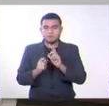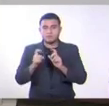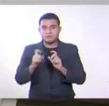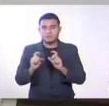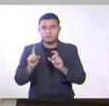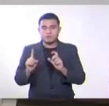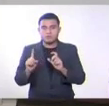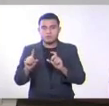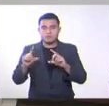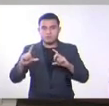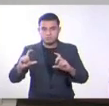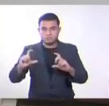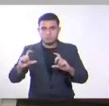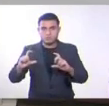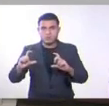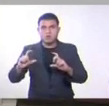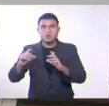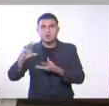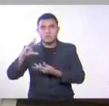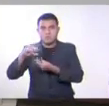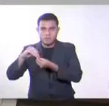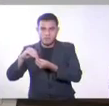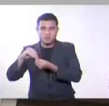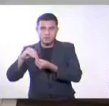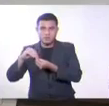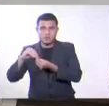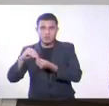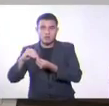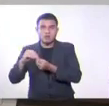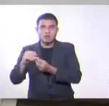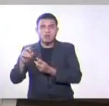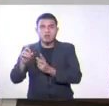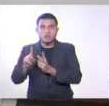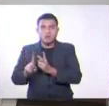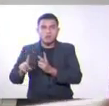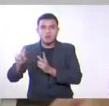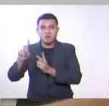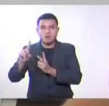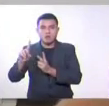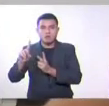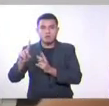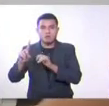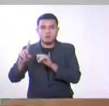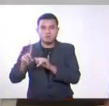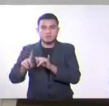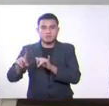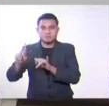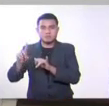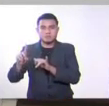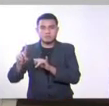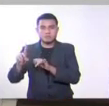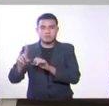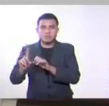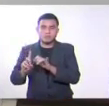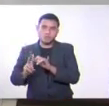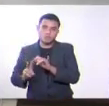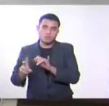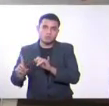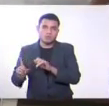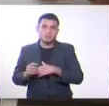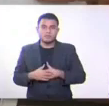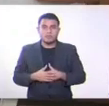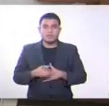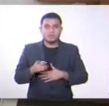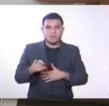X, Sí. más el cuadrado de la diferencia de sus coordenadas en Y. Wow. Y esta sí es